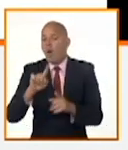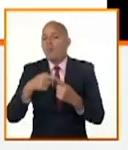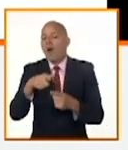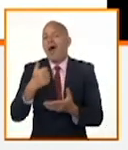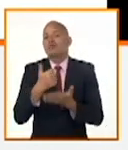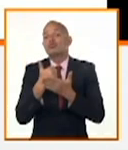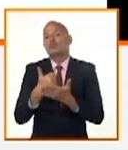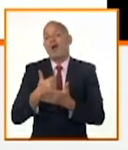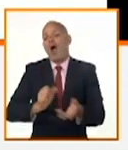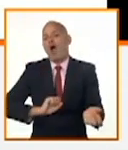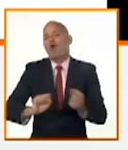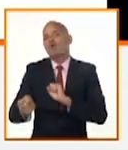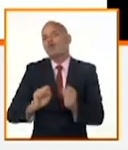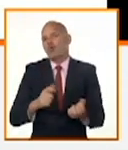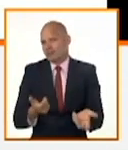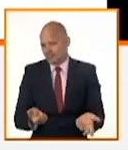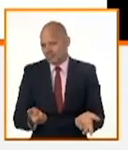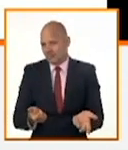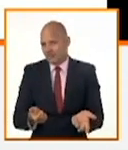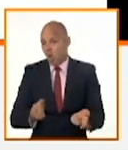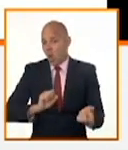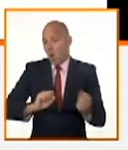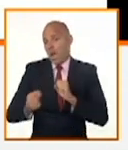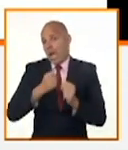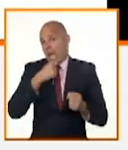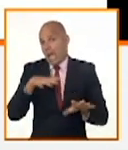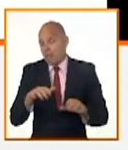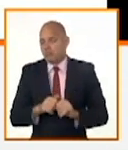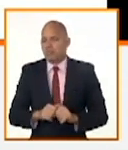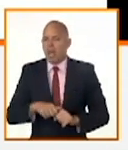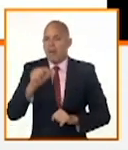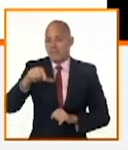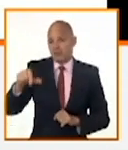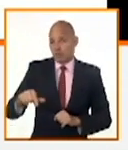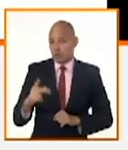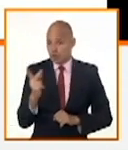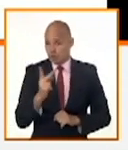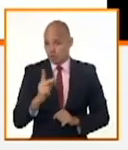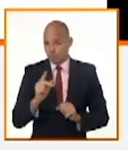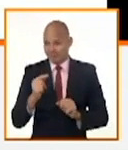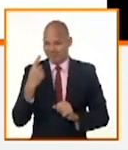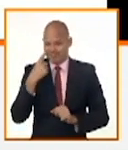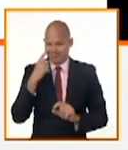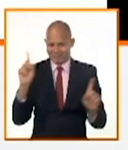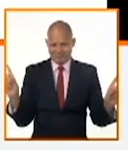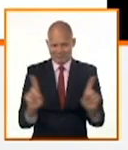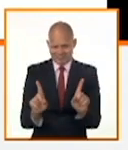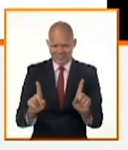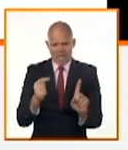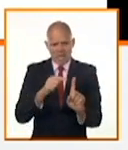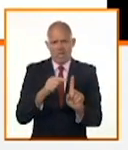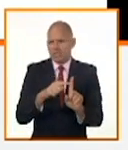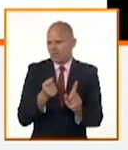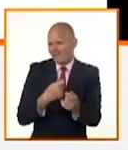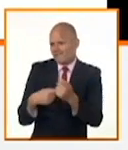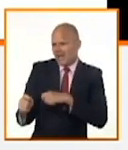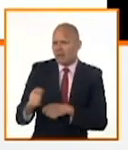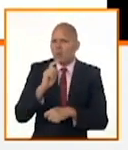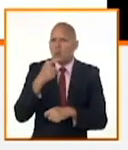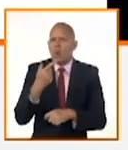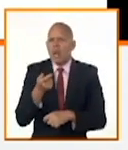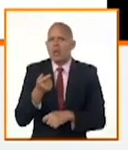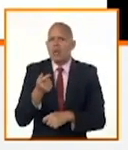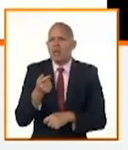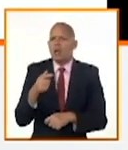a las personas de la licitud de los fondos se sobreentiende que entre dos personas naturales no debe existir una operación mayor de 80 mil pesos porque las operaciones dos personas